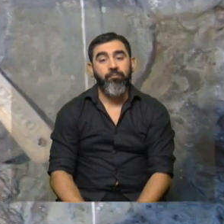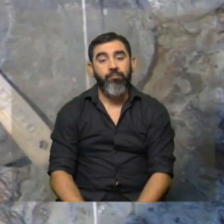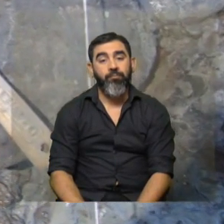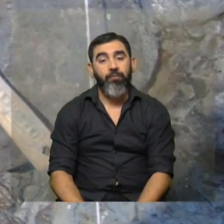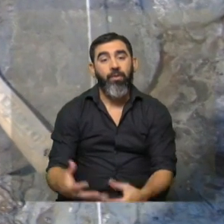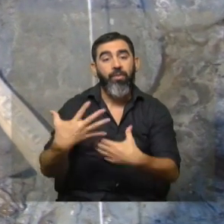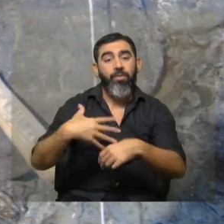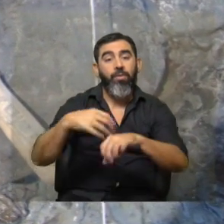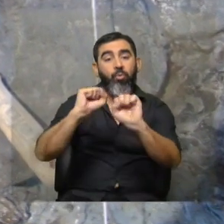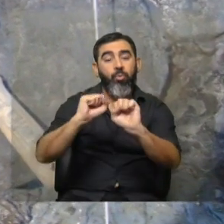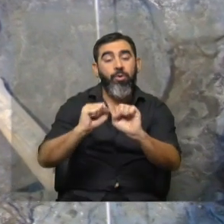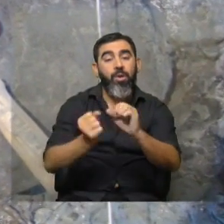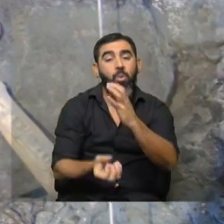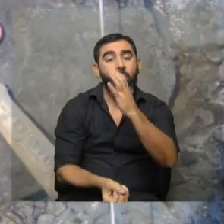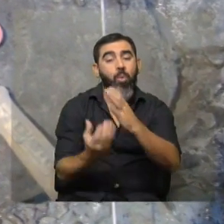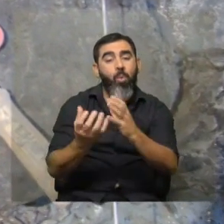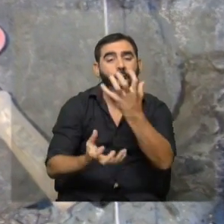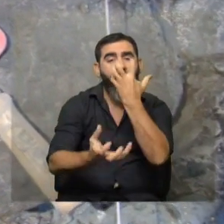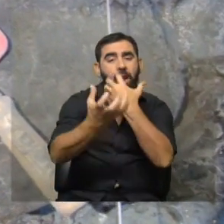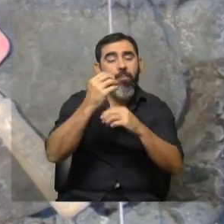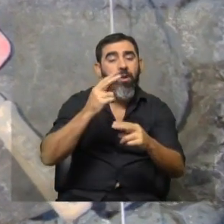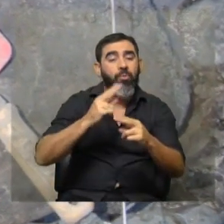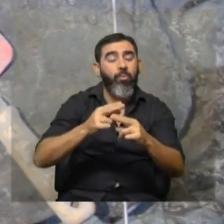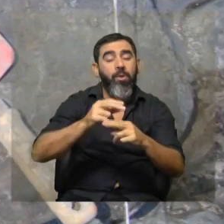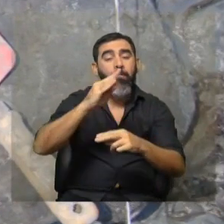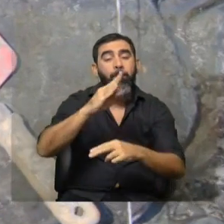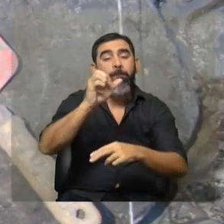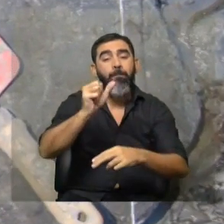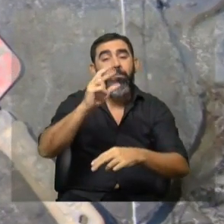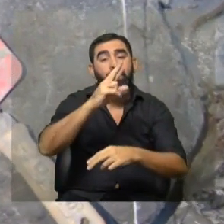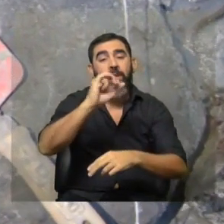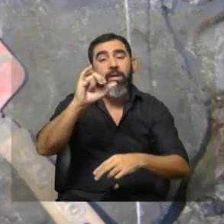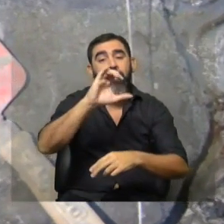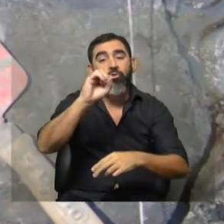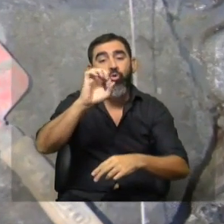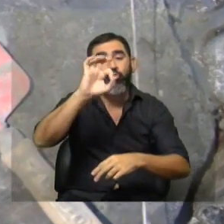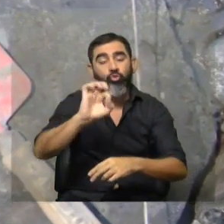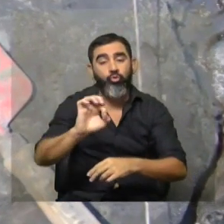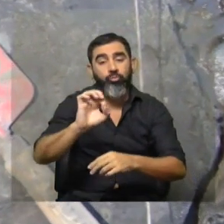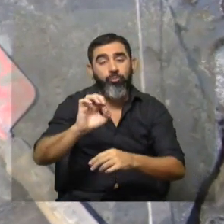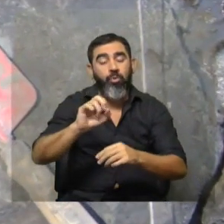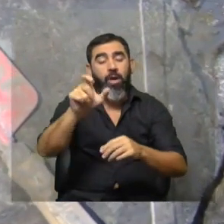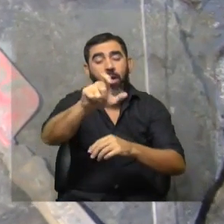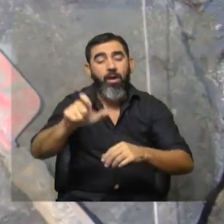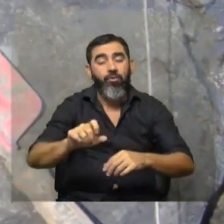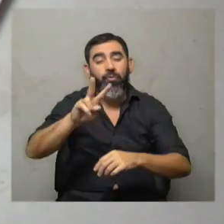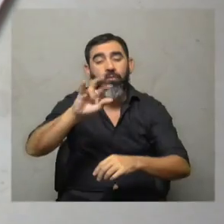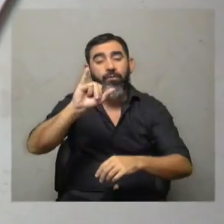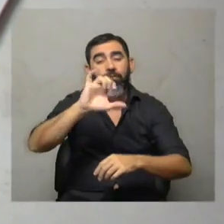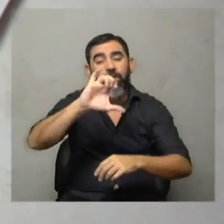Encuentran nueva especie de perezoso en Uruguay, ampliando el registro fósil del sitio paleontológico de Arroyo del